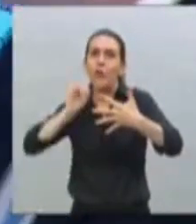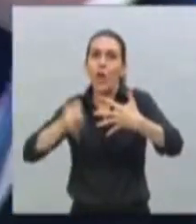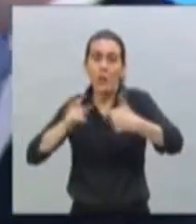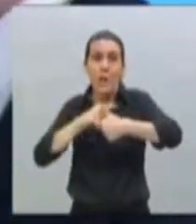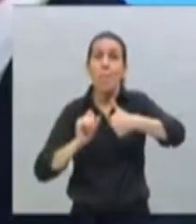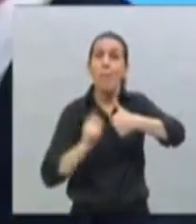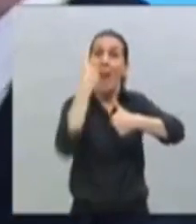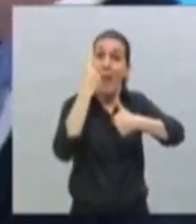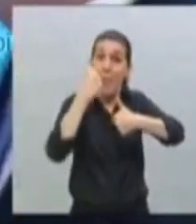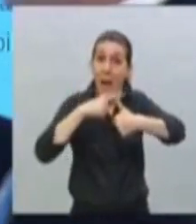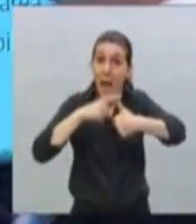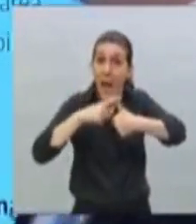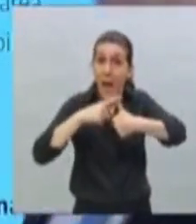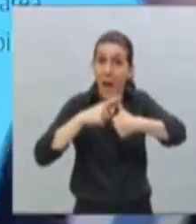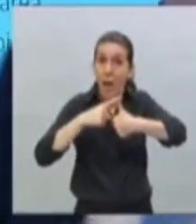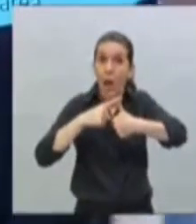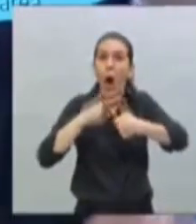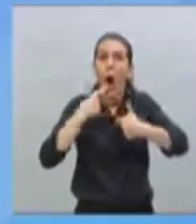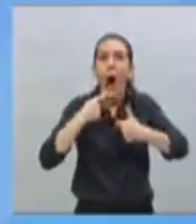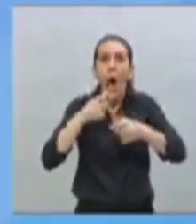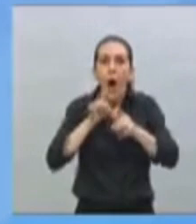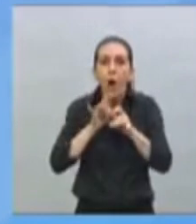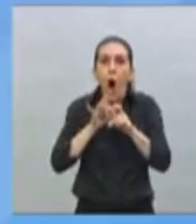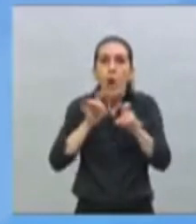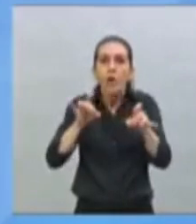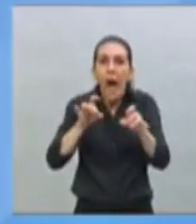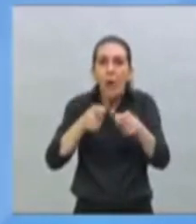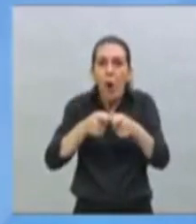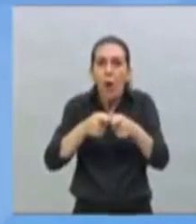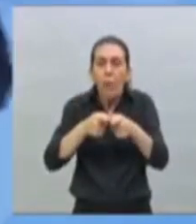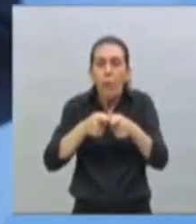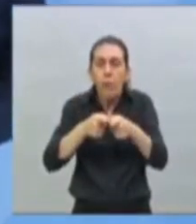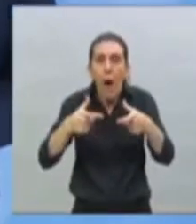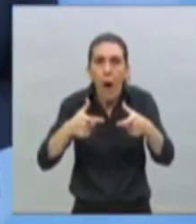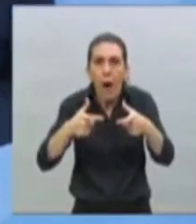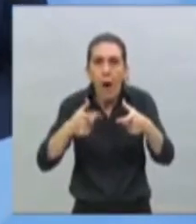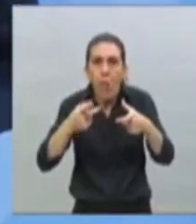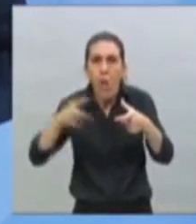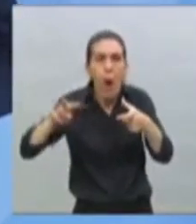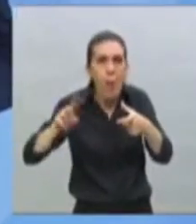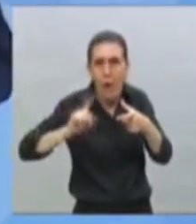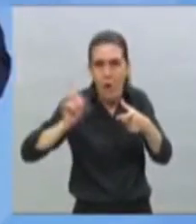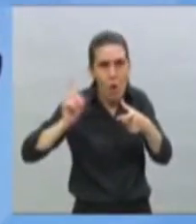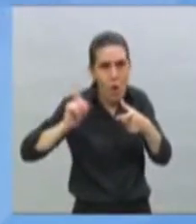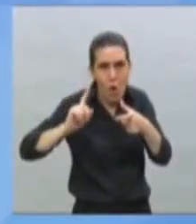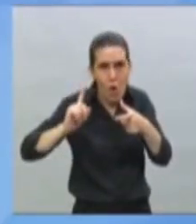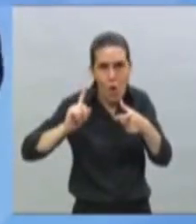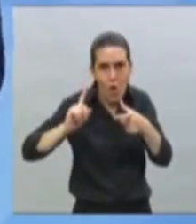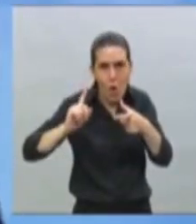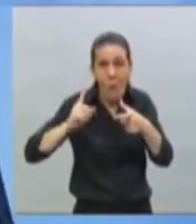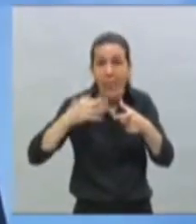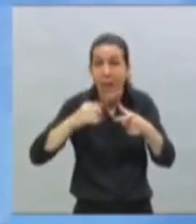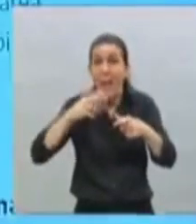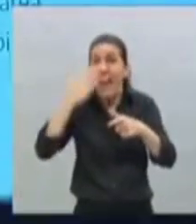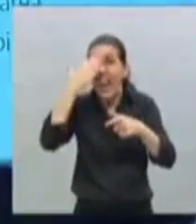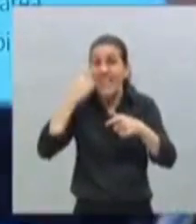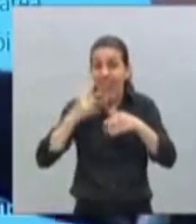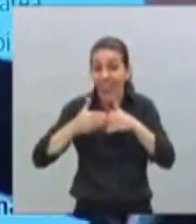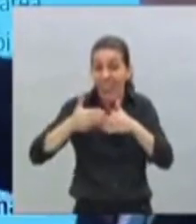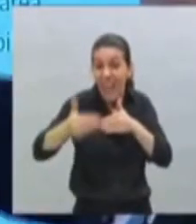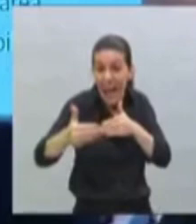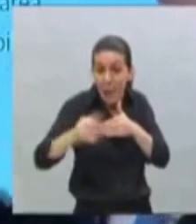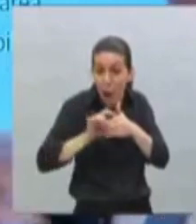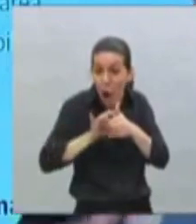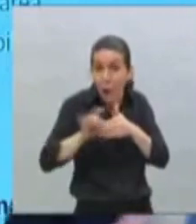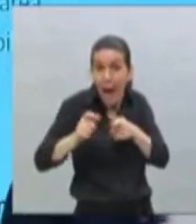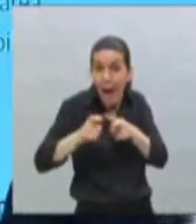requisito es que el tiempo de duplicación de casos no sea menor a los 15 días. El segundo,